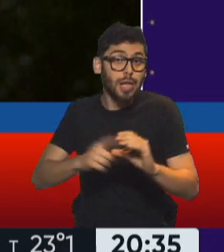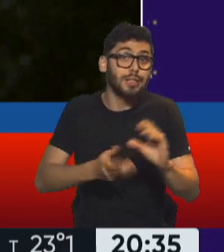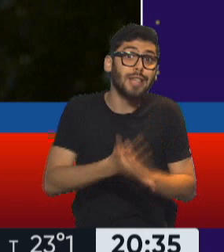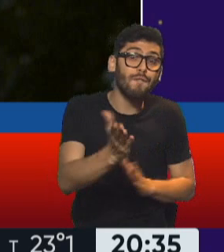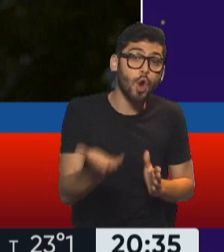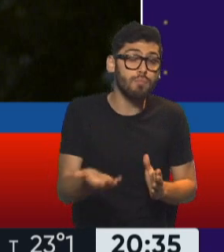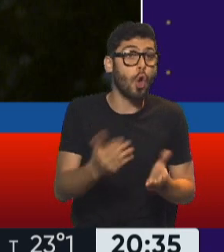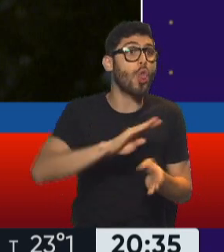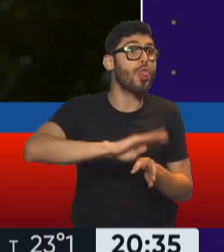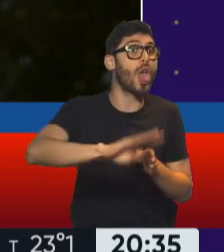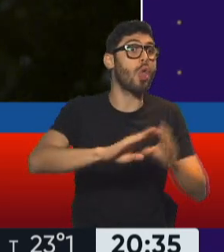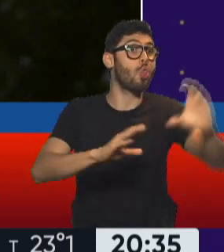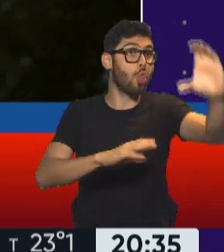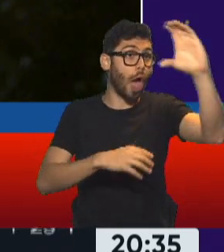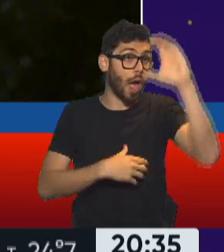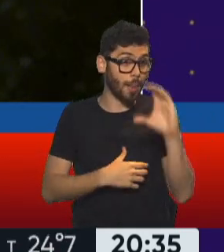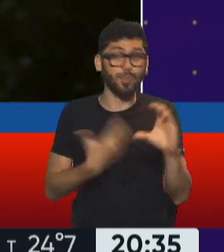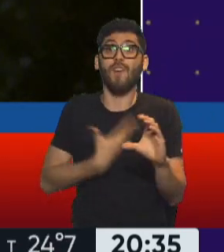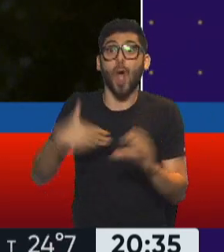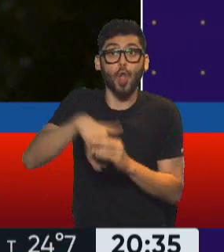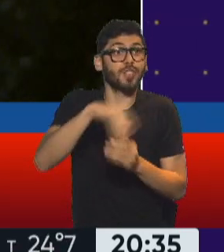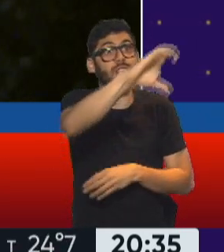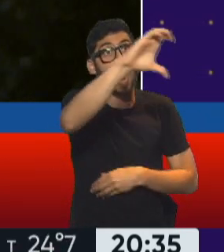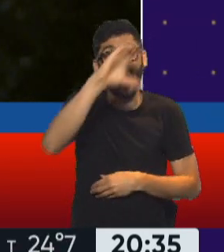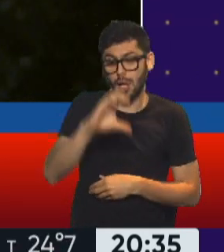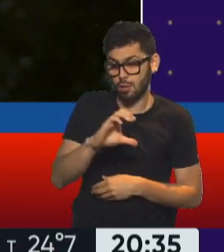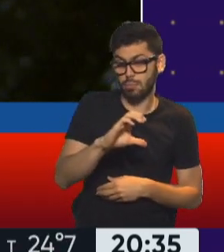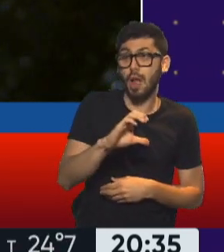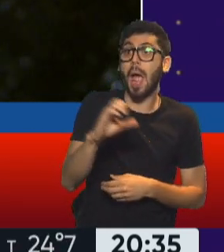entra la deuda en dólares, la recibe el Banco Central y le da al Estado